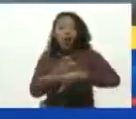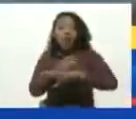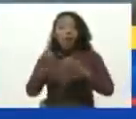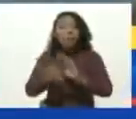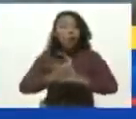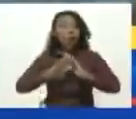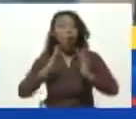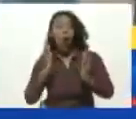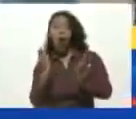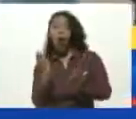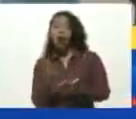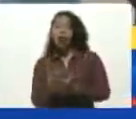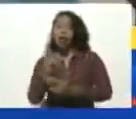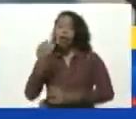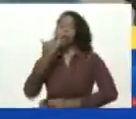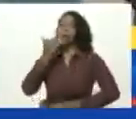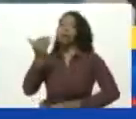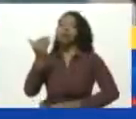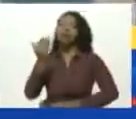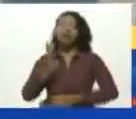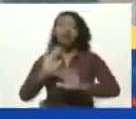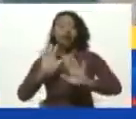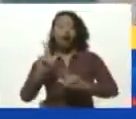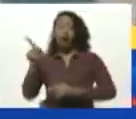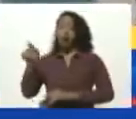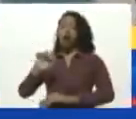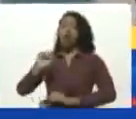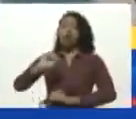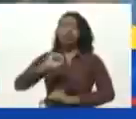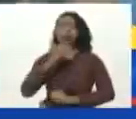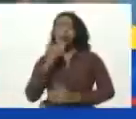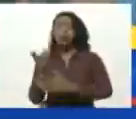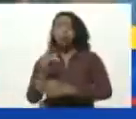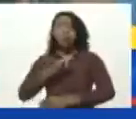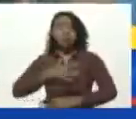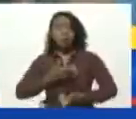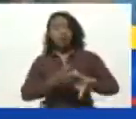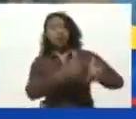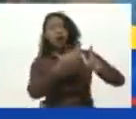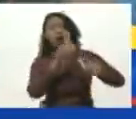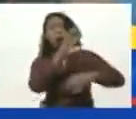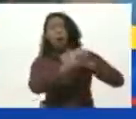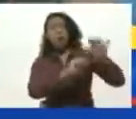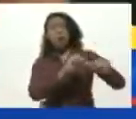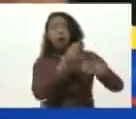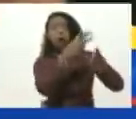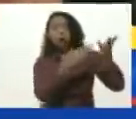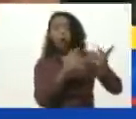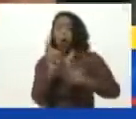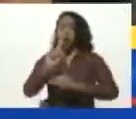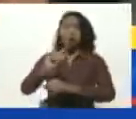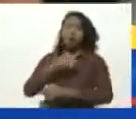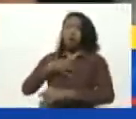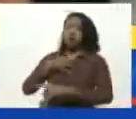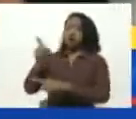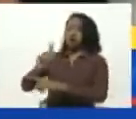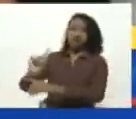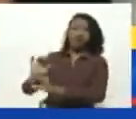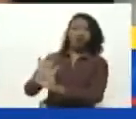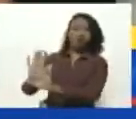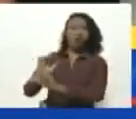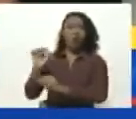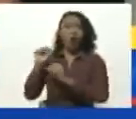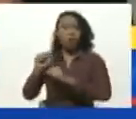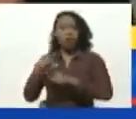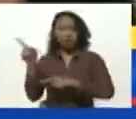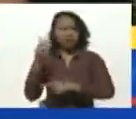mundo, que le dan permiso a los países si pueden comprar un producto o no pueden comprar otro producto. De